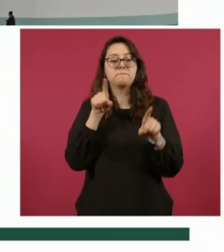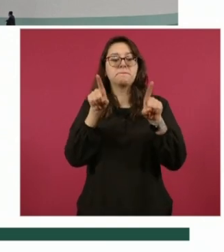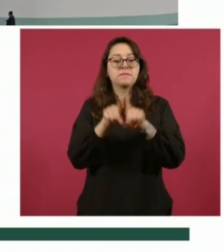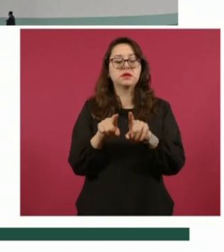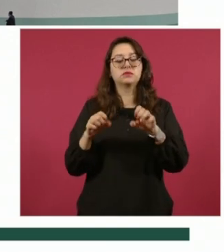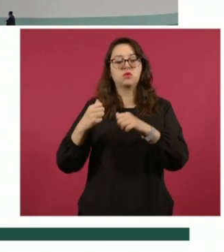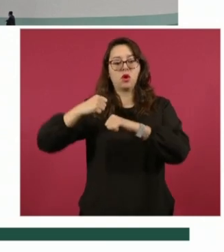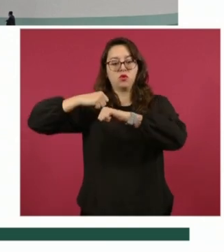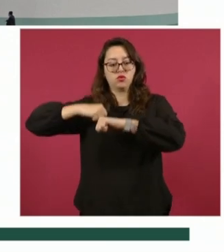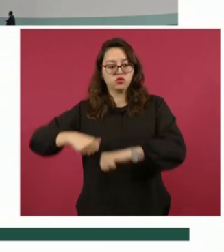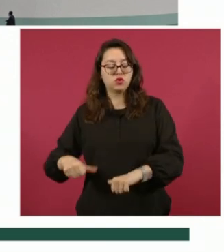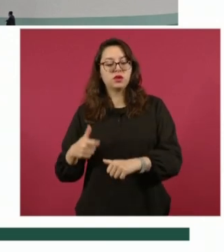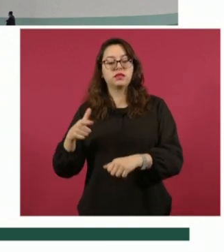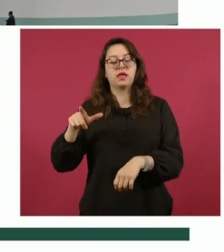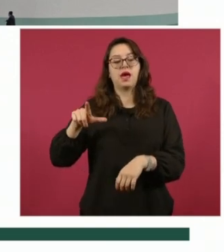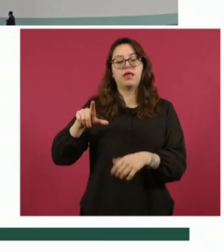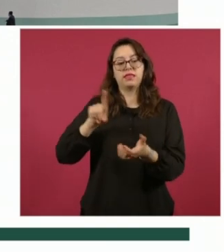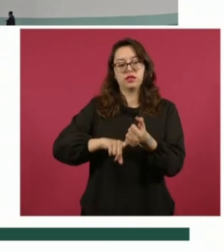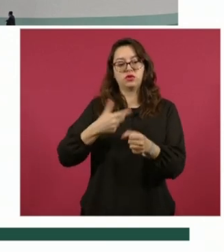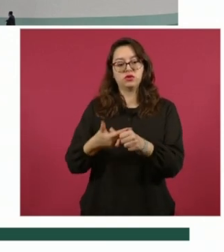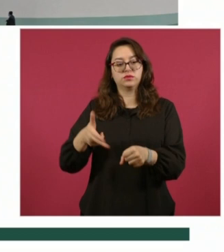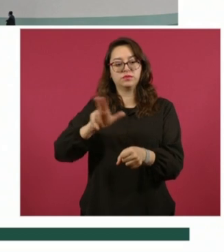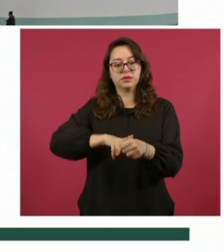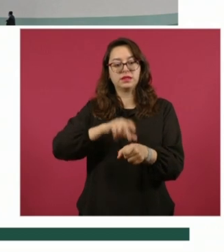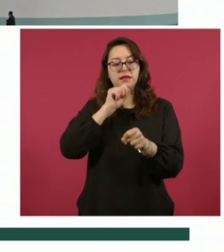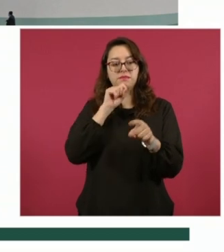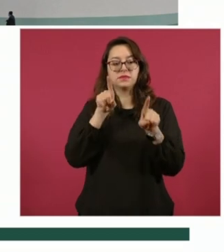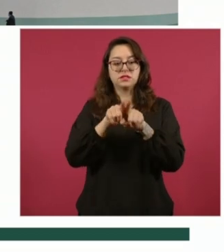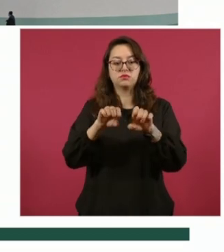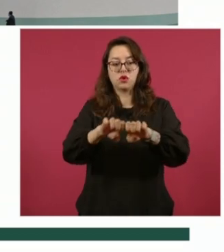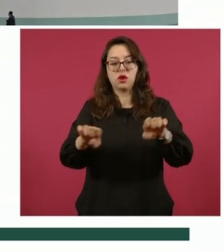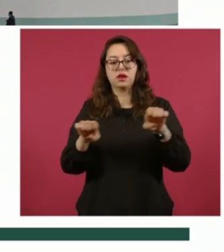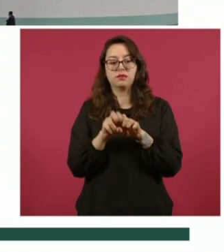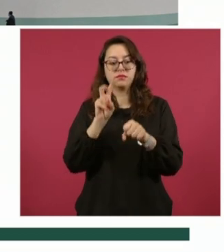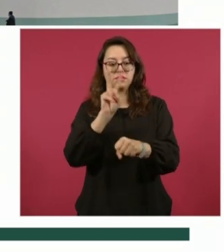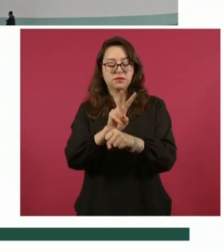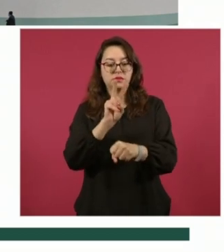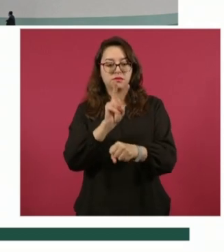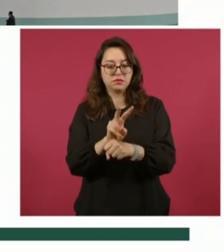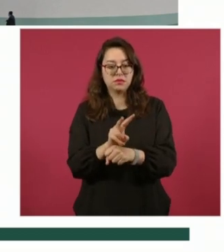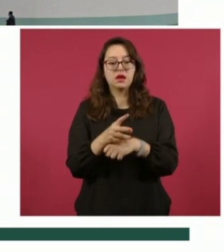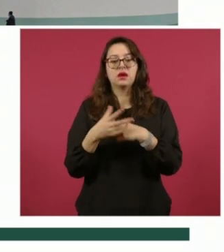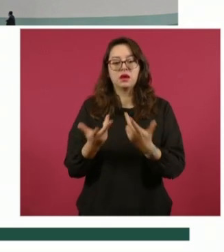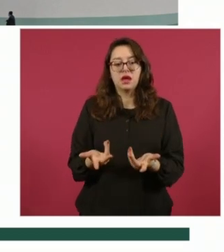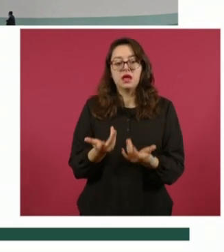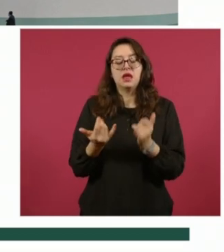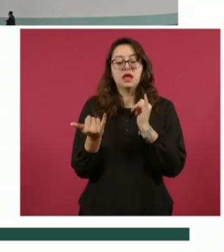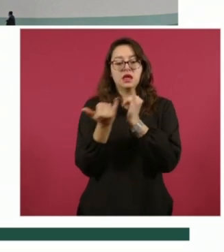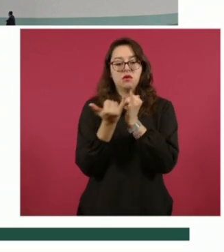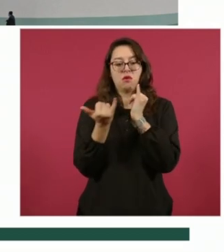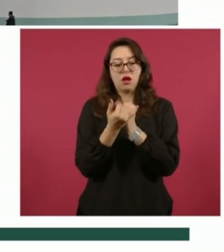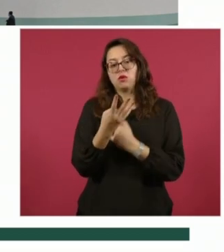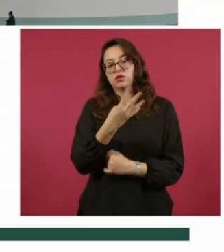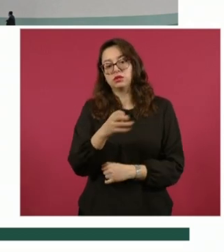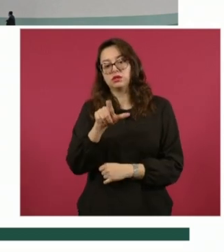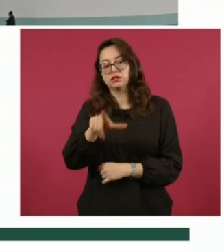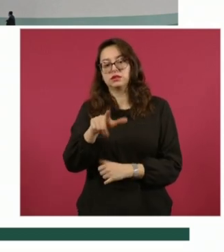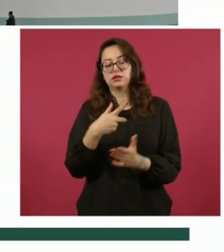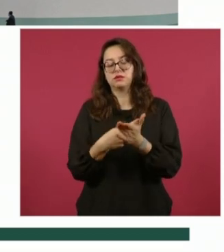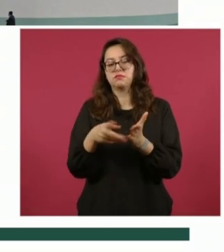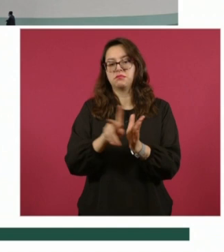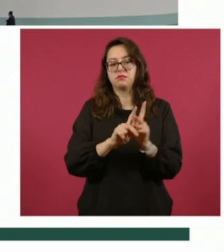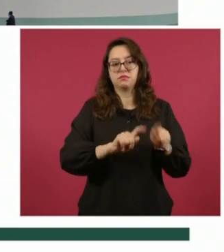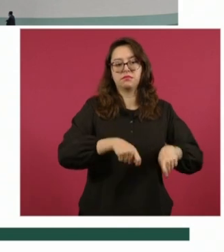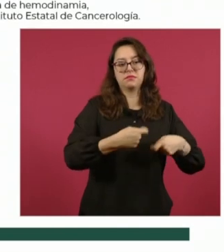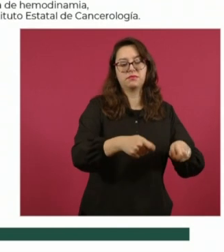de supervisión, además de 417 basificaciones que ya ocurrieron en Tlaxcala. En Colima, para la rehabilitación de